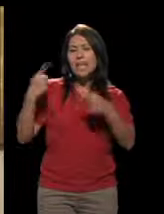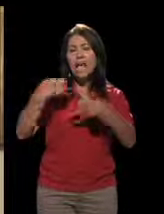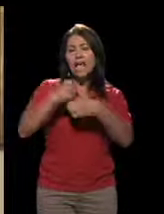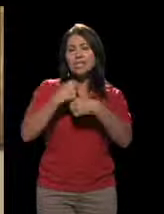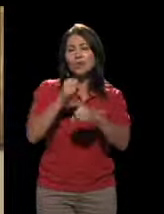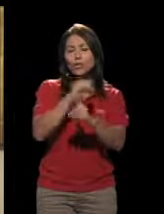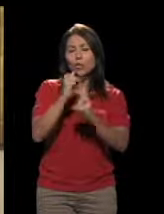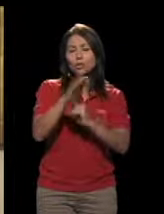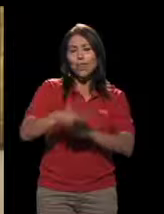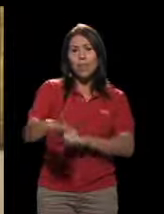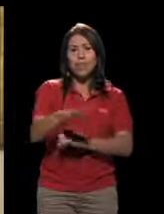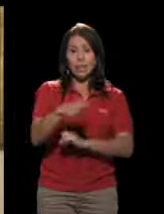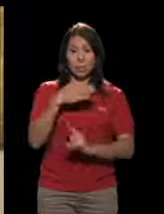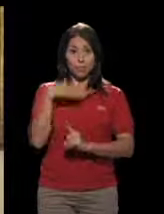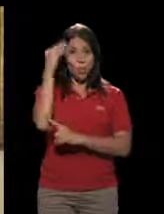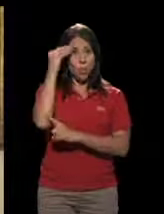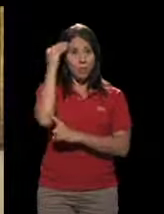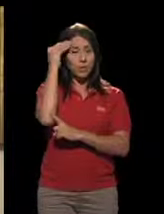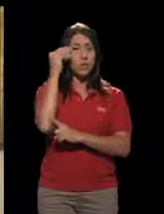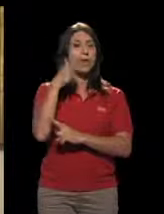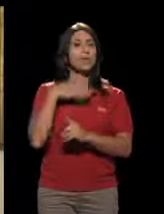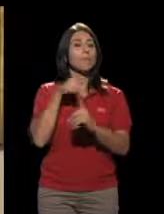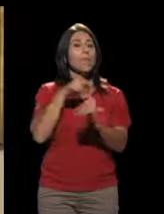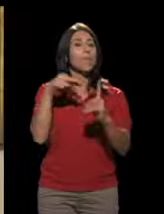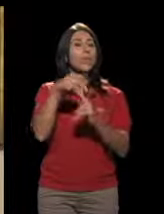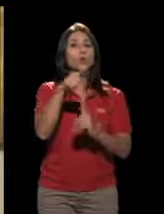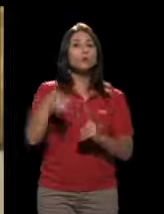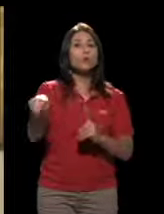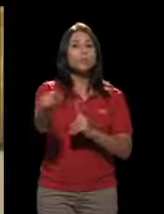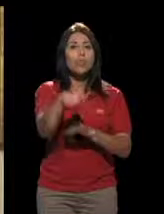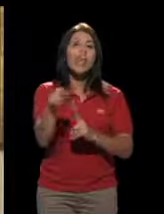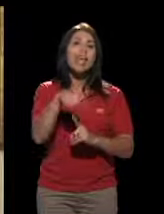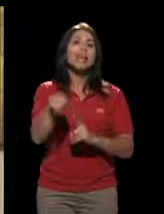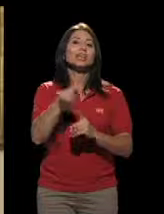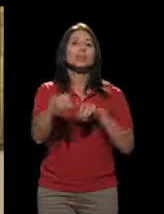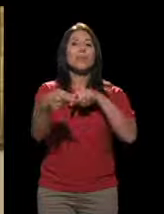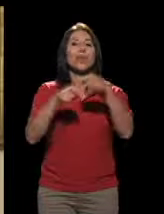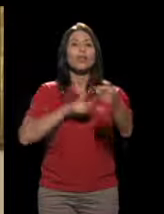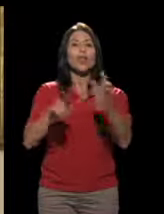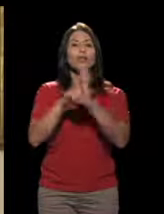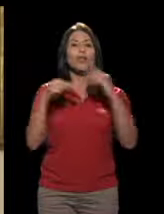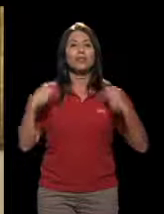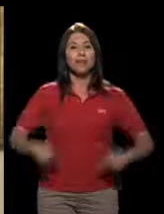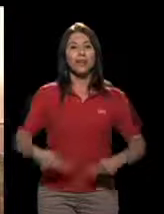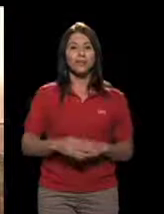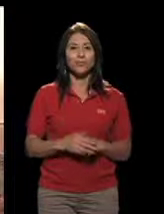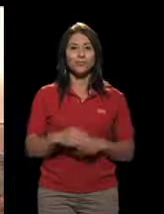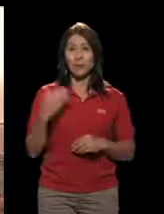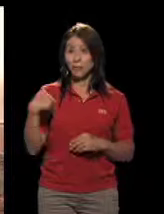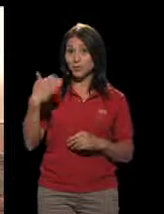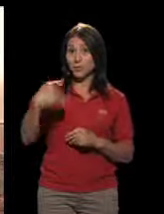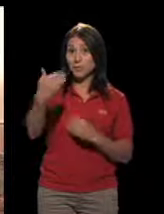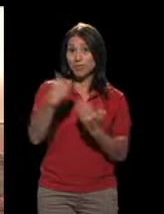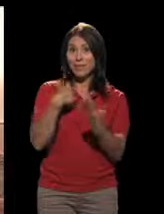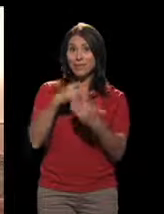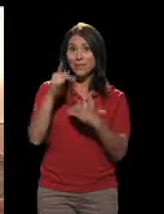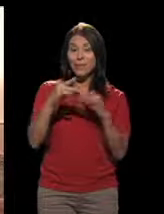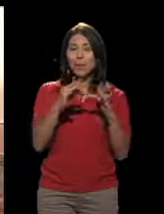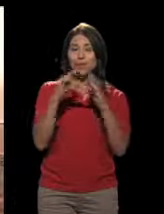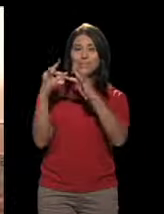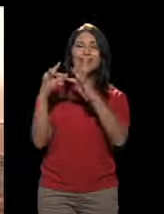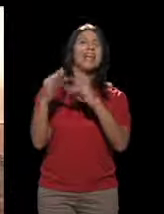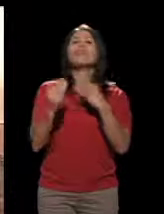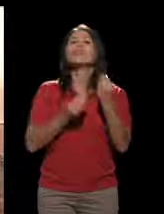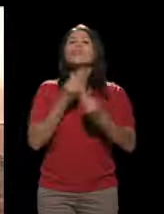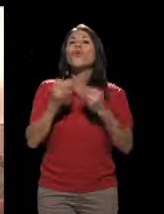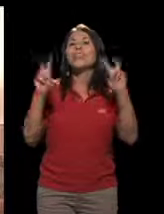esta sociedad que desde mi punto de vista, y la verdad que desde cualquiera, son violatorias a los derechos humanos. Vamos a tener un especial próximamente precisamente